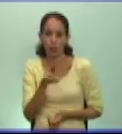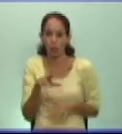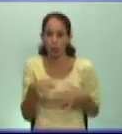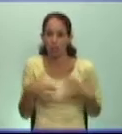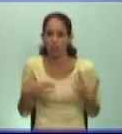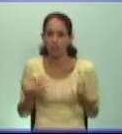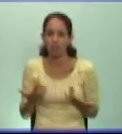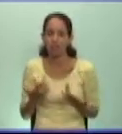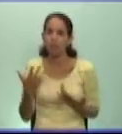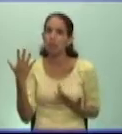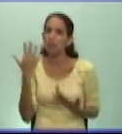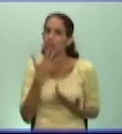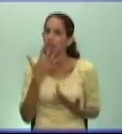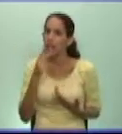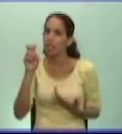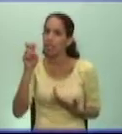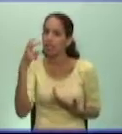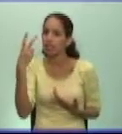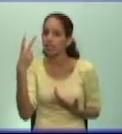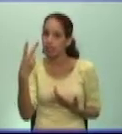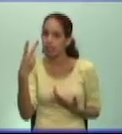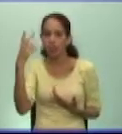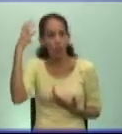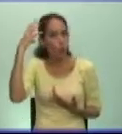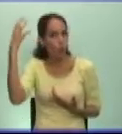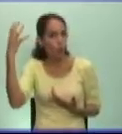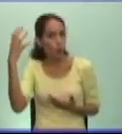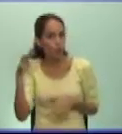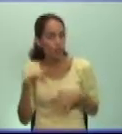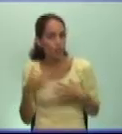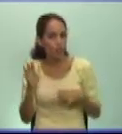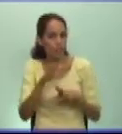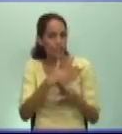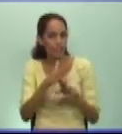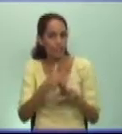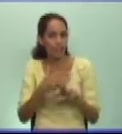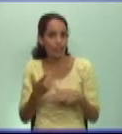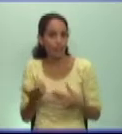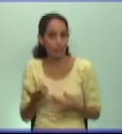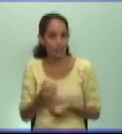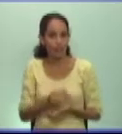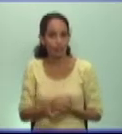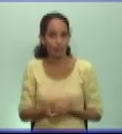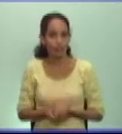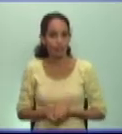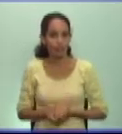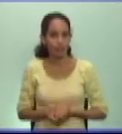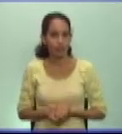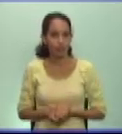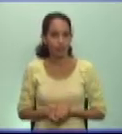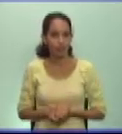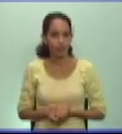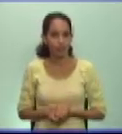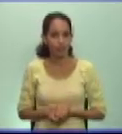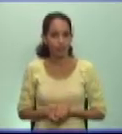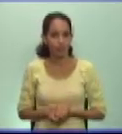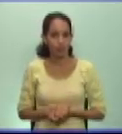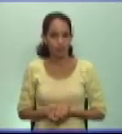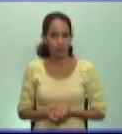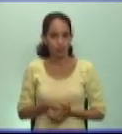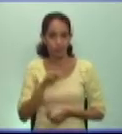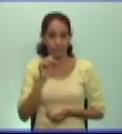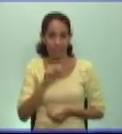gobiernos que vamos a trabajar. El gobierno de Ronald Reagan y el gobierno de Bush hasta el año 93. Dos gobiernos que,